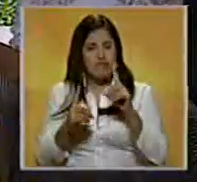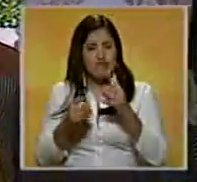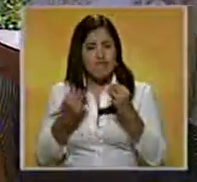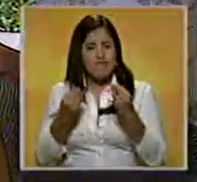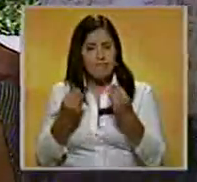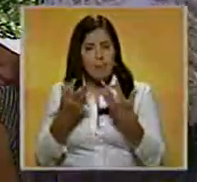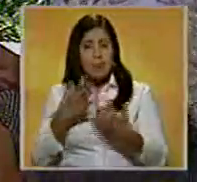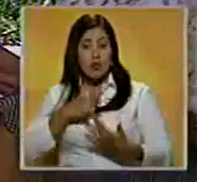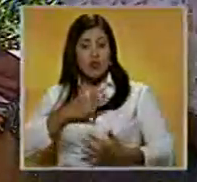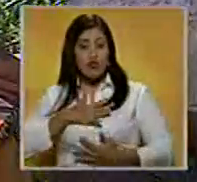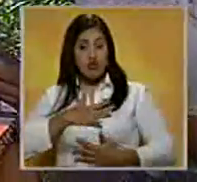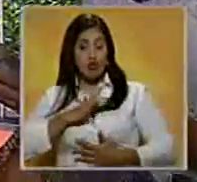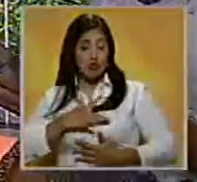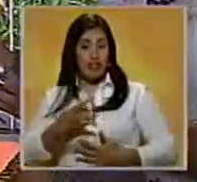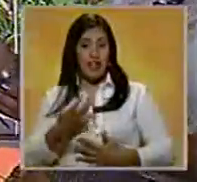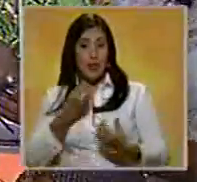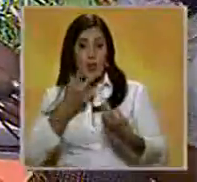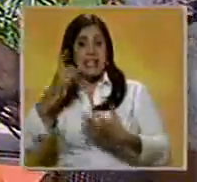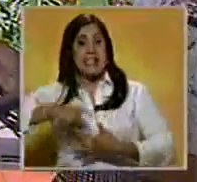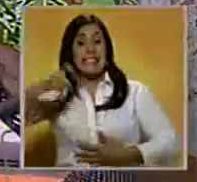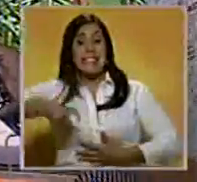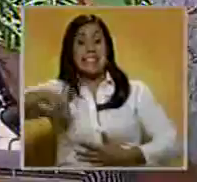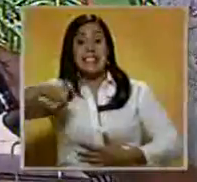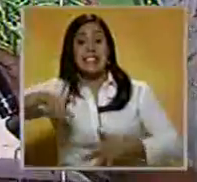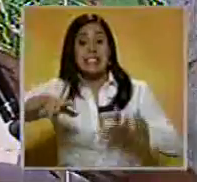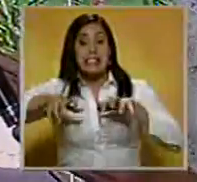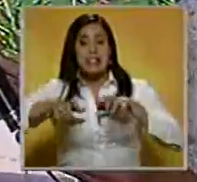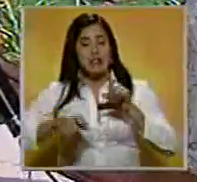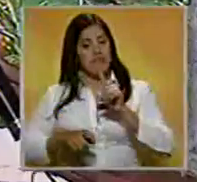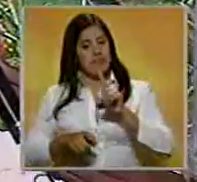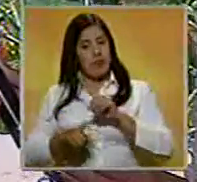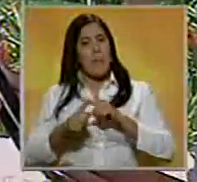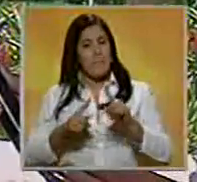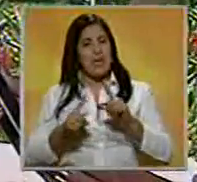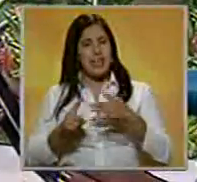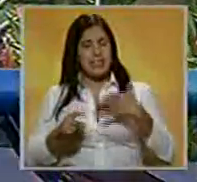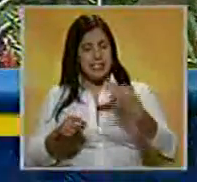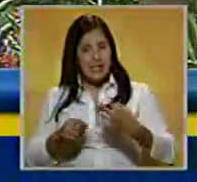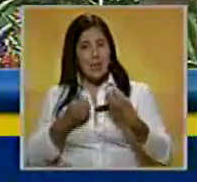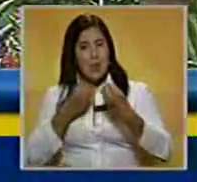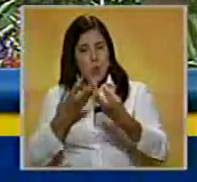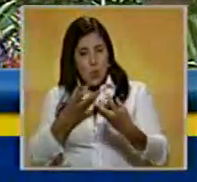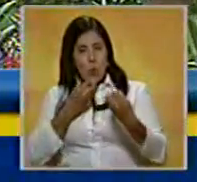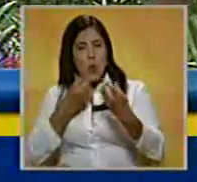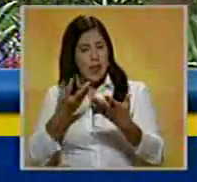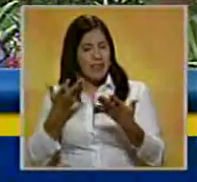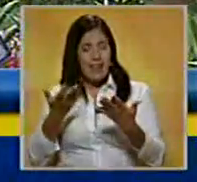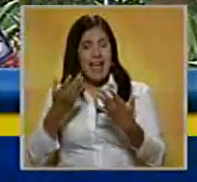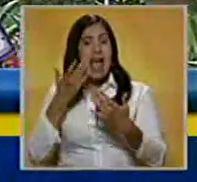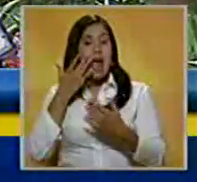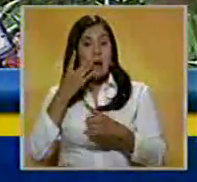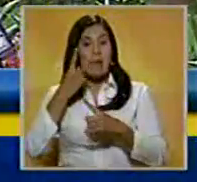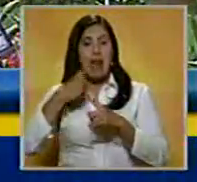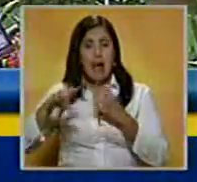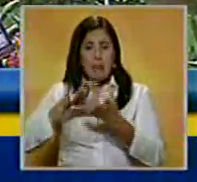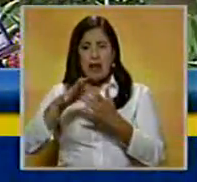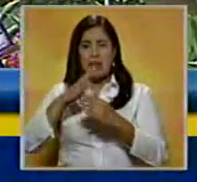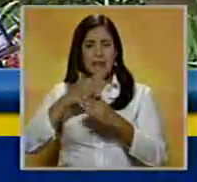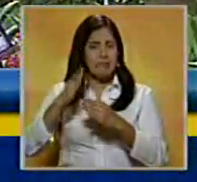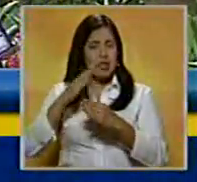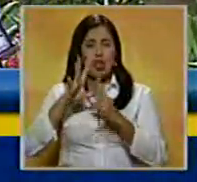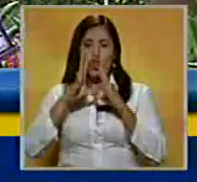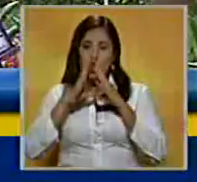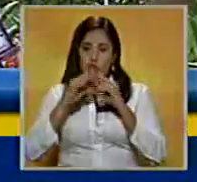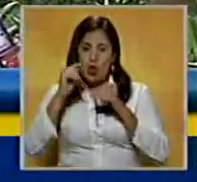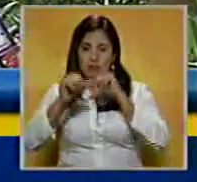yo quiera decir que es muy necesaria. No, lo que sí siempre comento es que pase lo que pase,